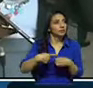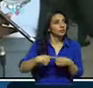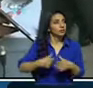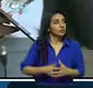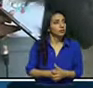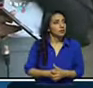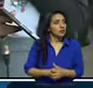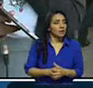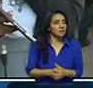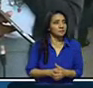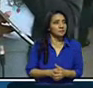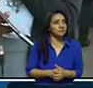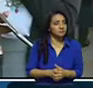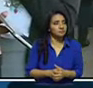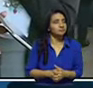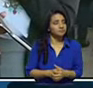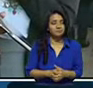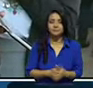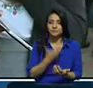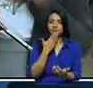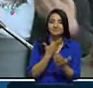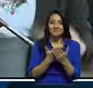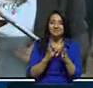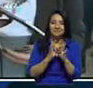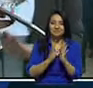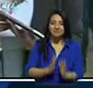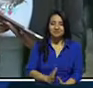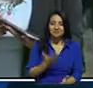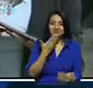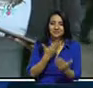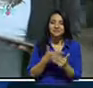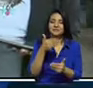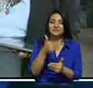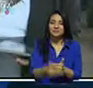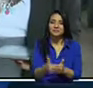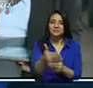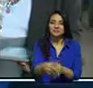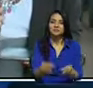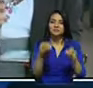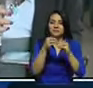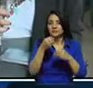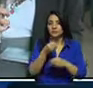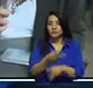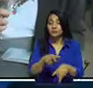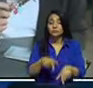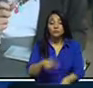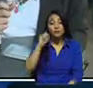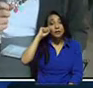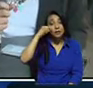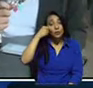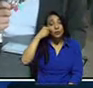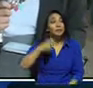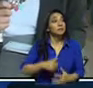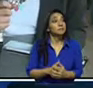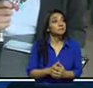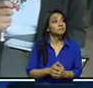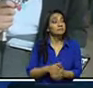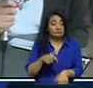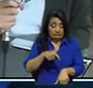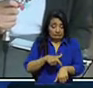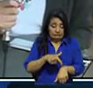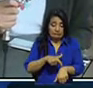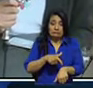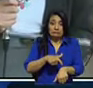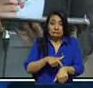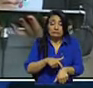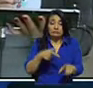donde está la sede de la AID. Gracias, Andreita Orbe. Más adelante seguiremos con información. Yo quiero recordarles que un minuto más, en instantes,